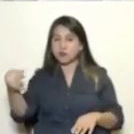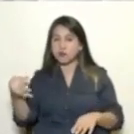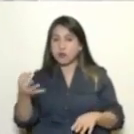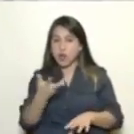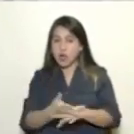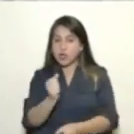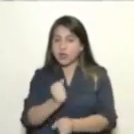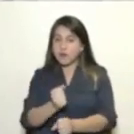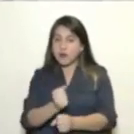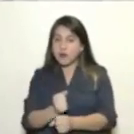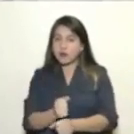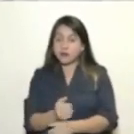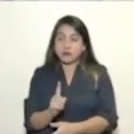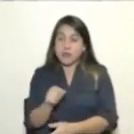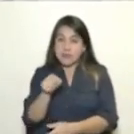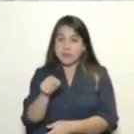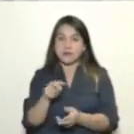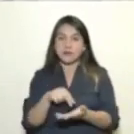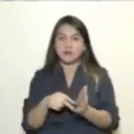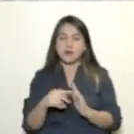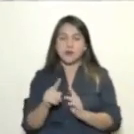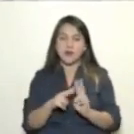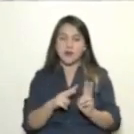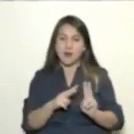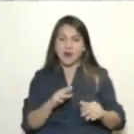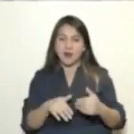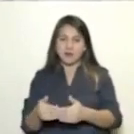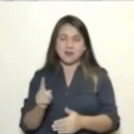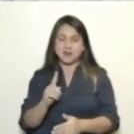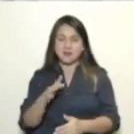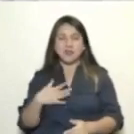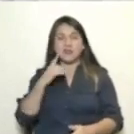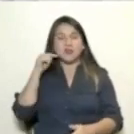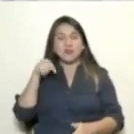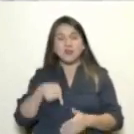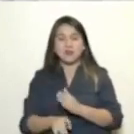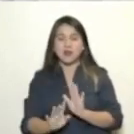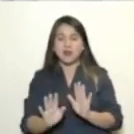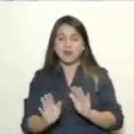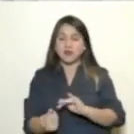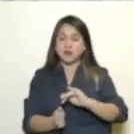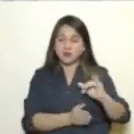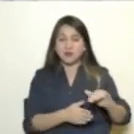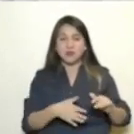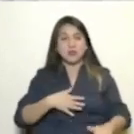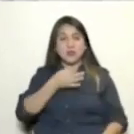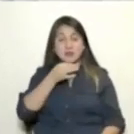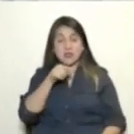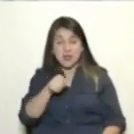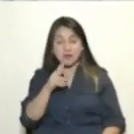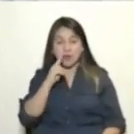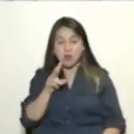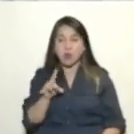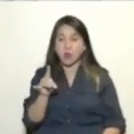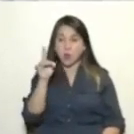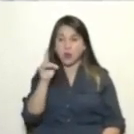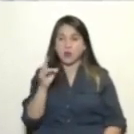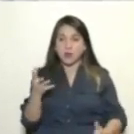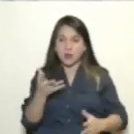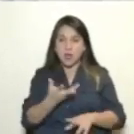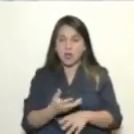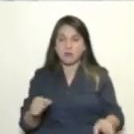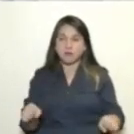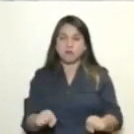hizo. Y eso en buena parte es el problema. Pero no quiero entrar a justificar aquello ni mucho menos. Lo que quiero decir es que ahí usted se da cuenta que hubo una